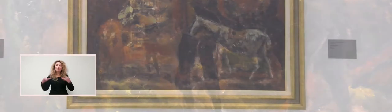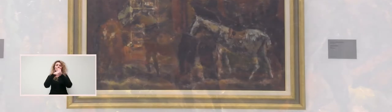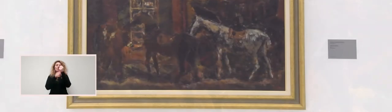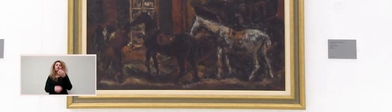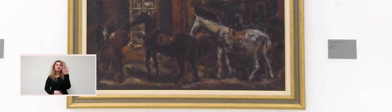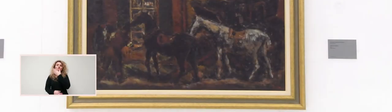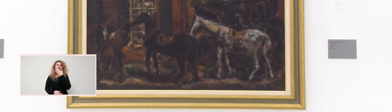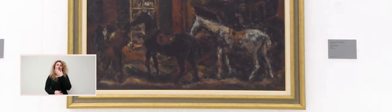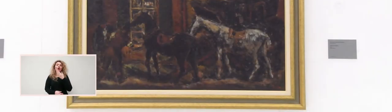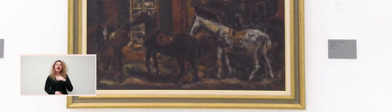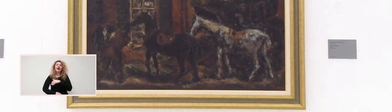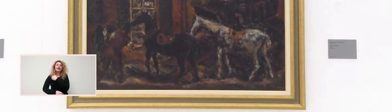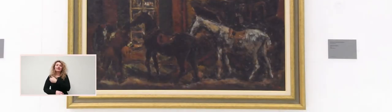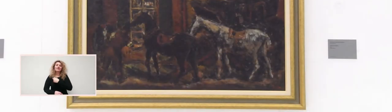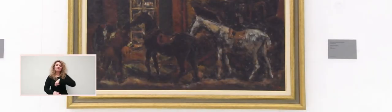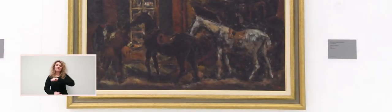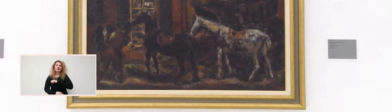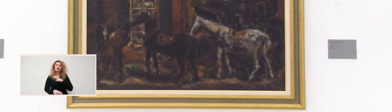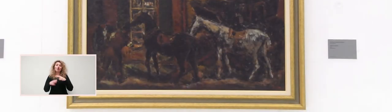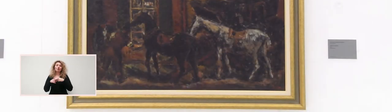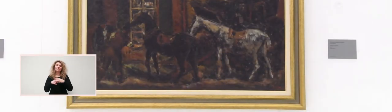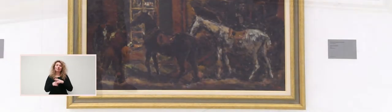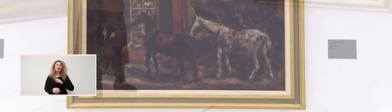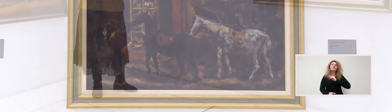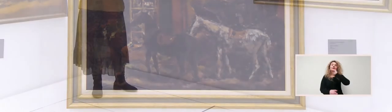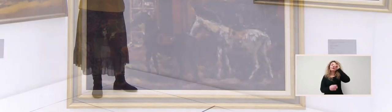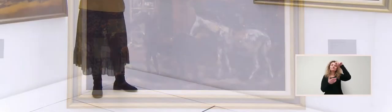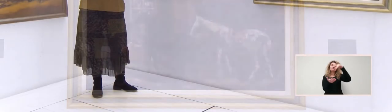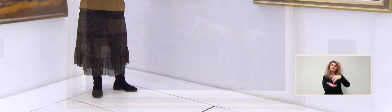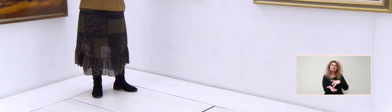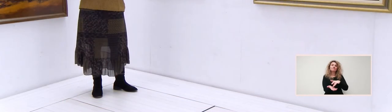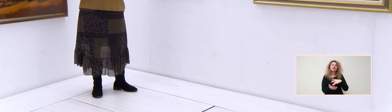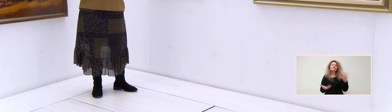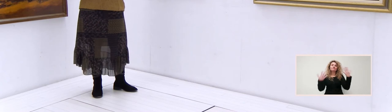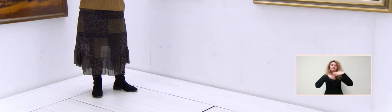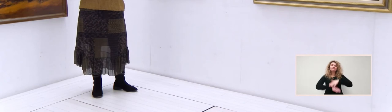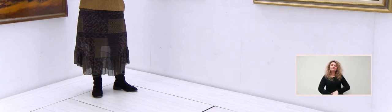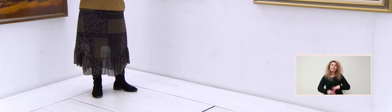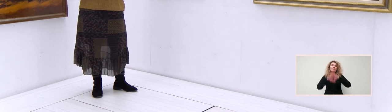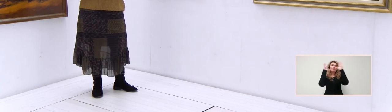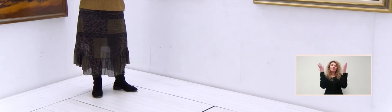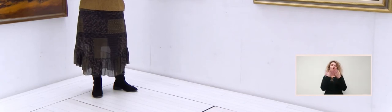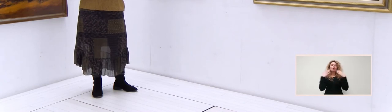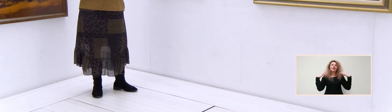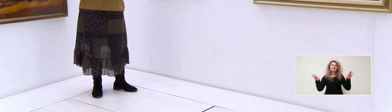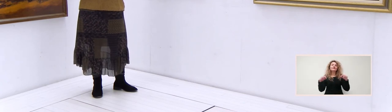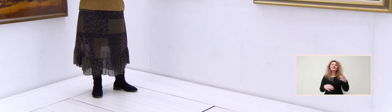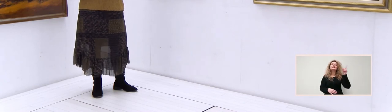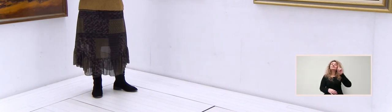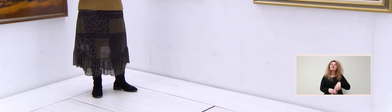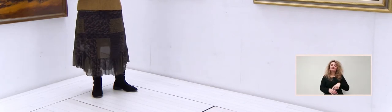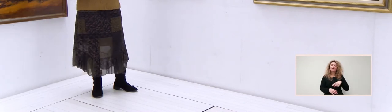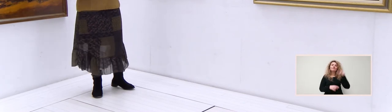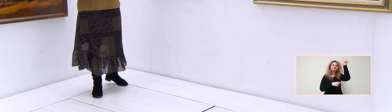Roma, cidade a que vai viaxar e da que se vai deixar impregnar de todo o mundo clásico, tamén da obra de Giorgio de